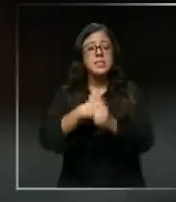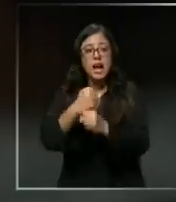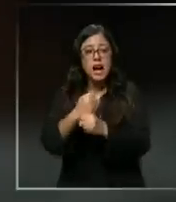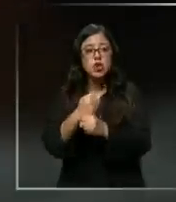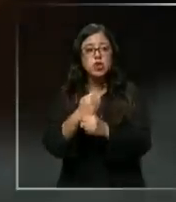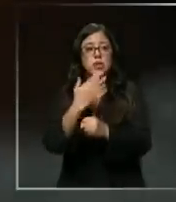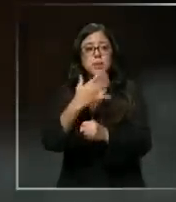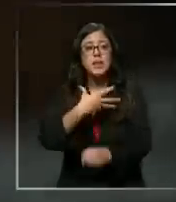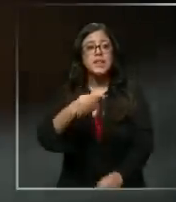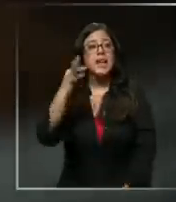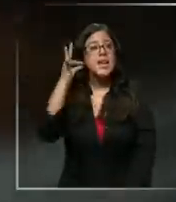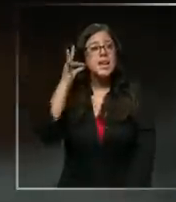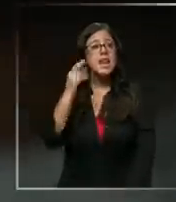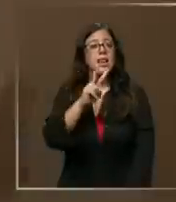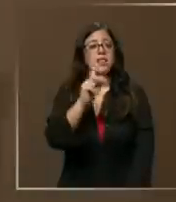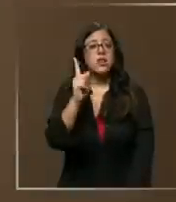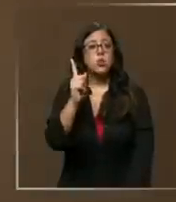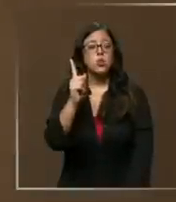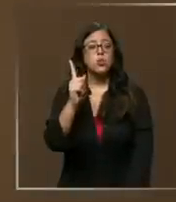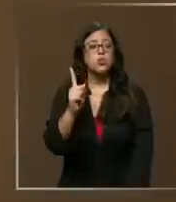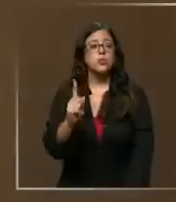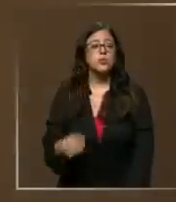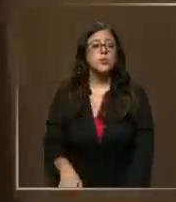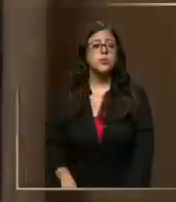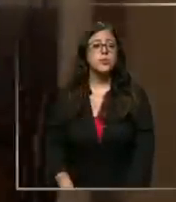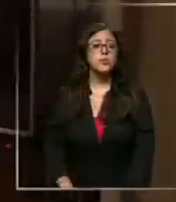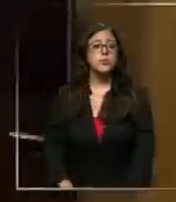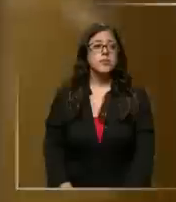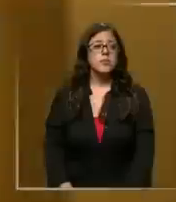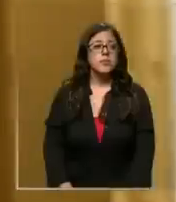y su hija de 21